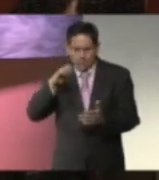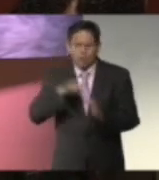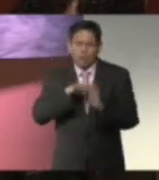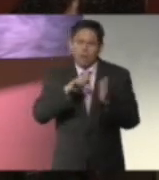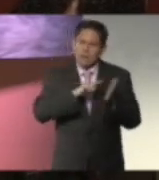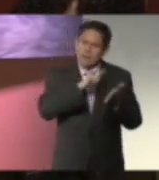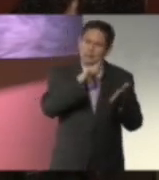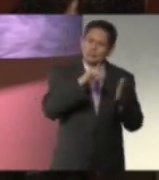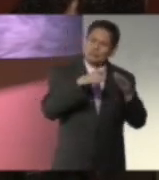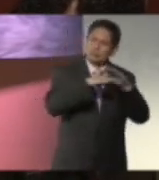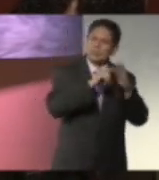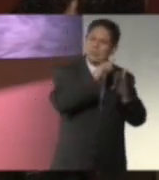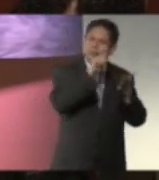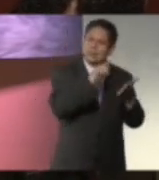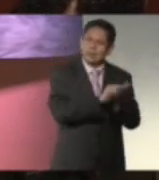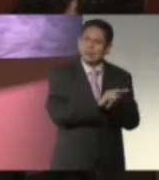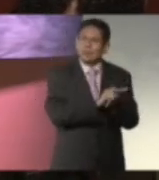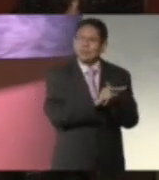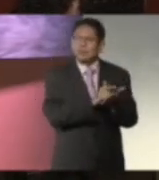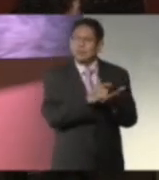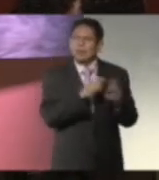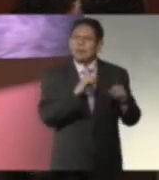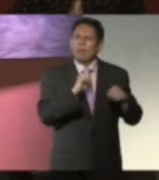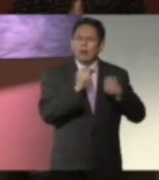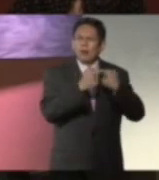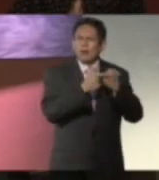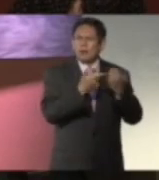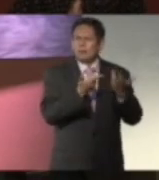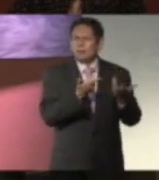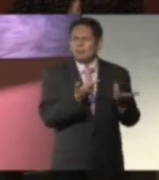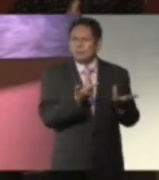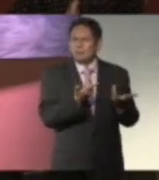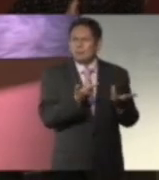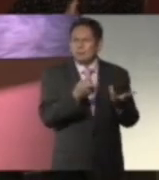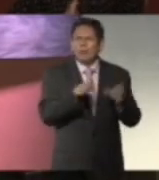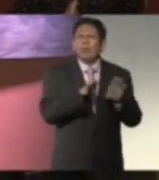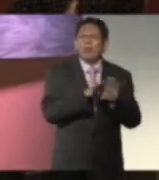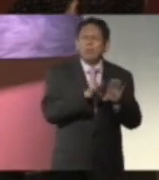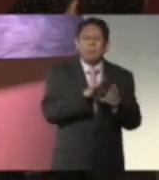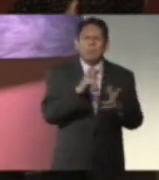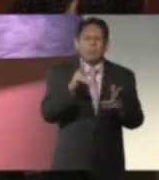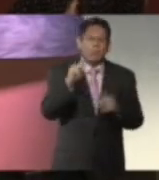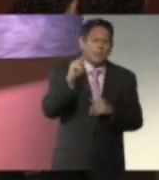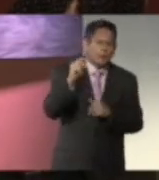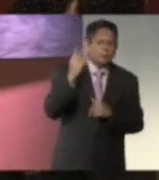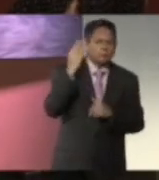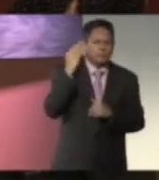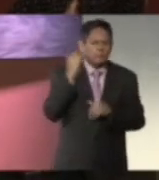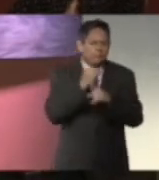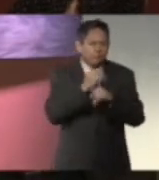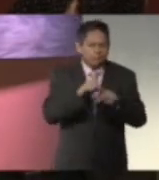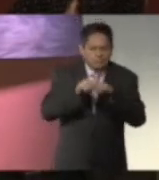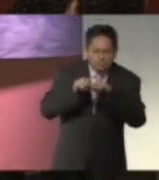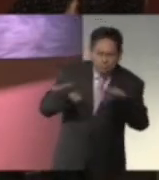legislaciones o algo que tenga que ver con lo mediático, como el acceso a la